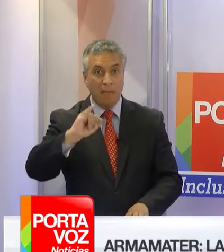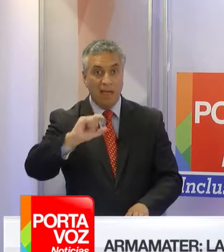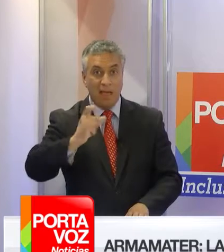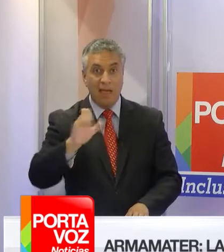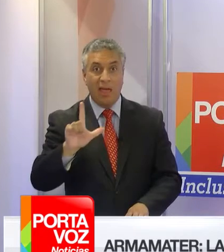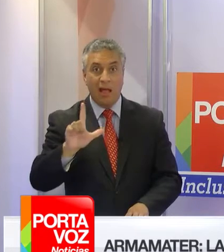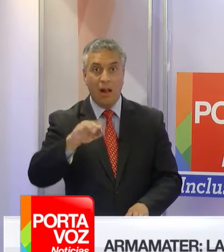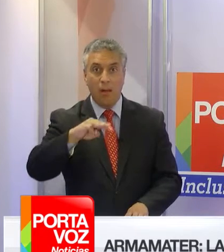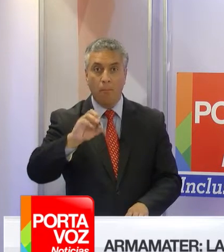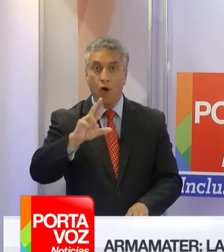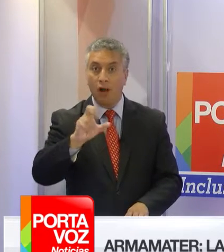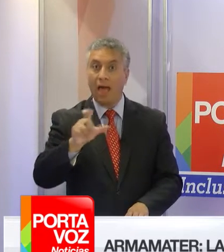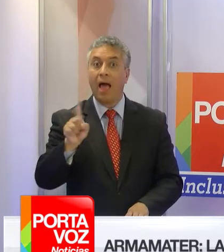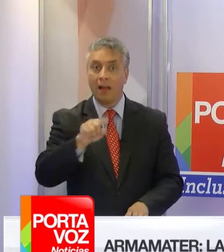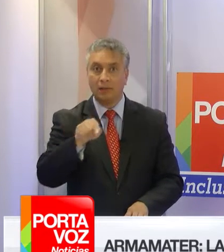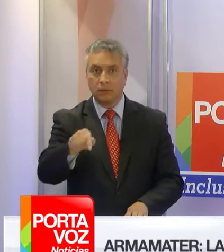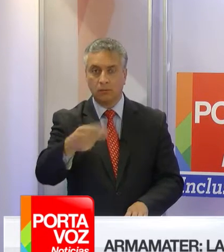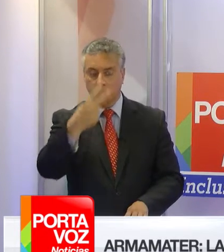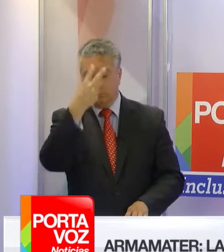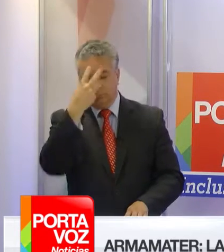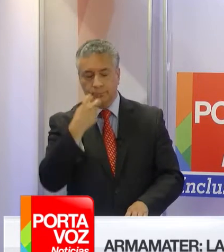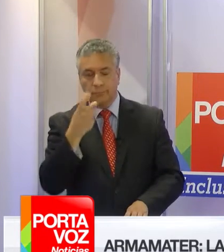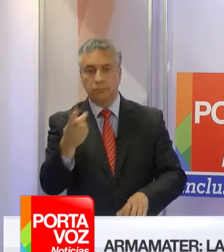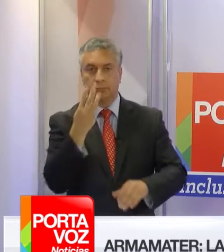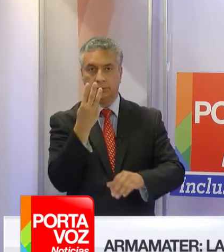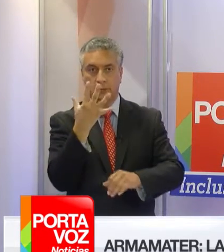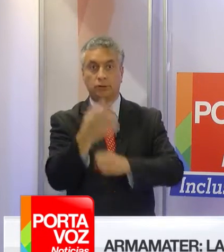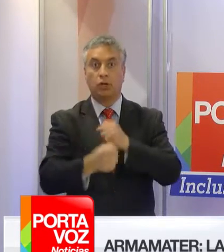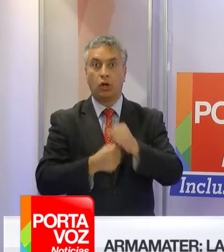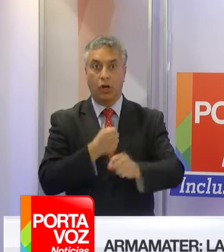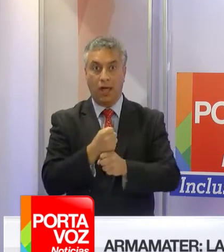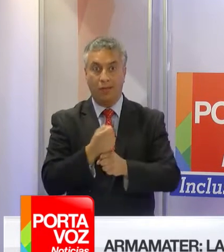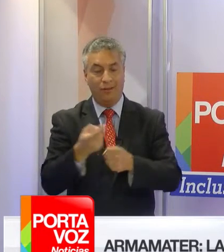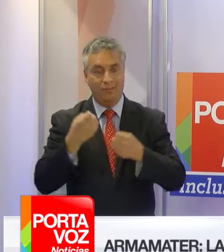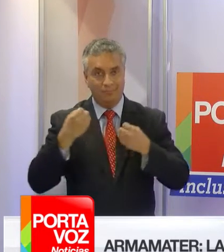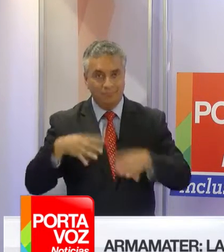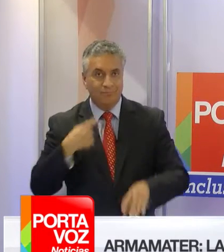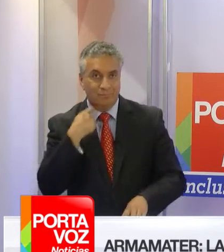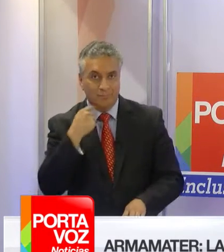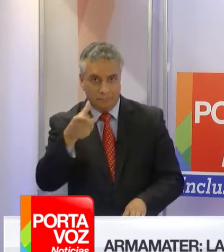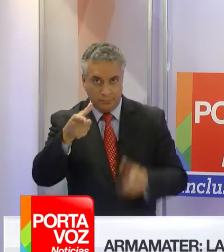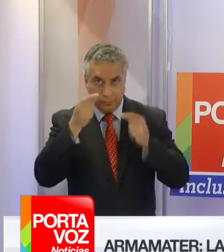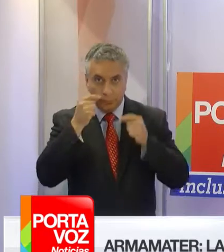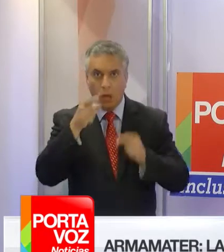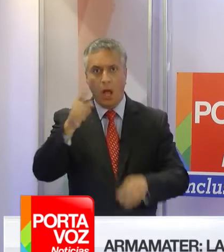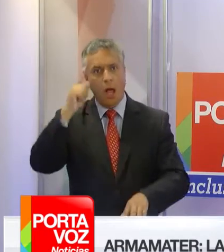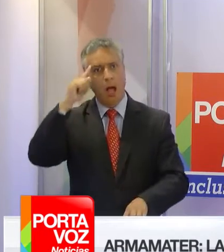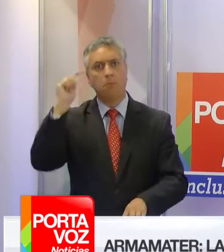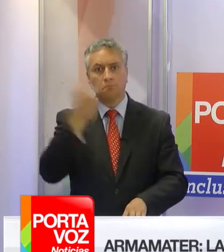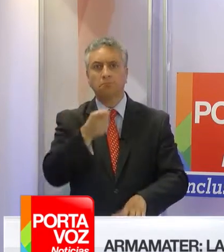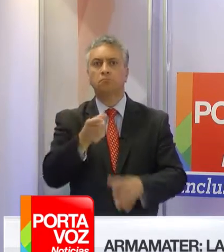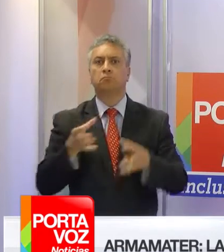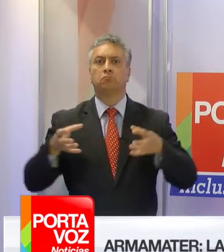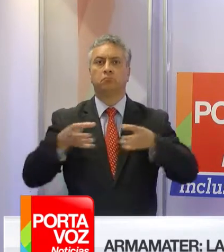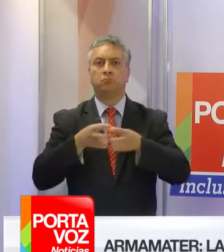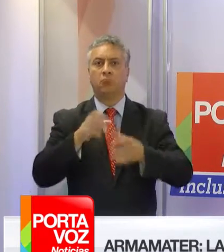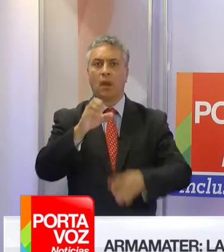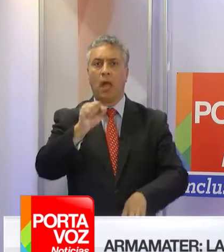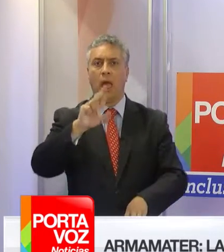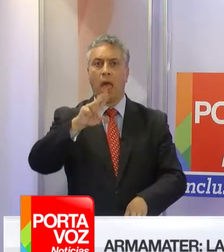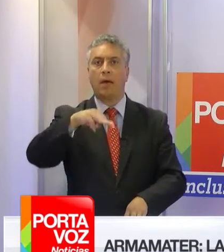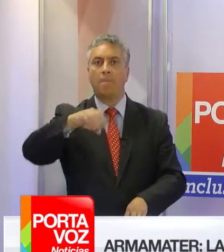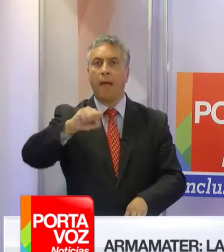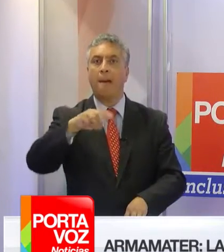ciego cuando tenía sólo 35 años de edad. Es padre de tres hijos y decidió formar la corporación Arma Mater para